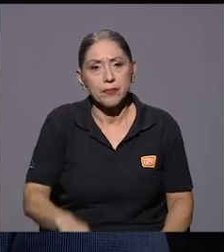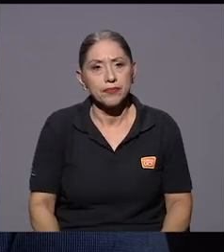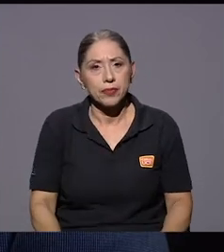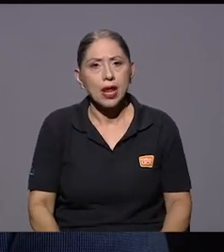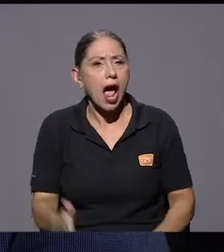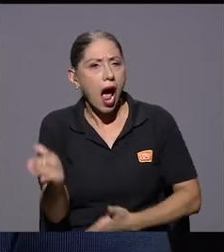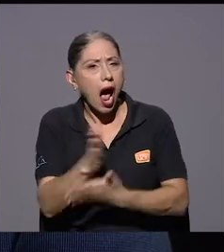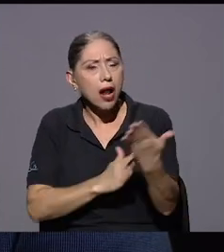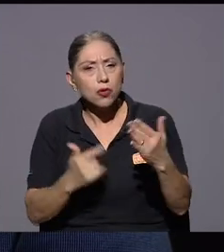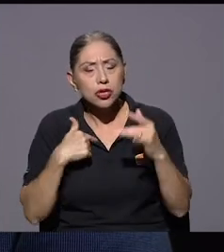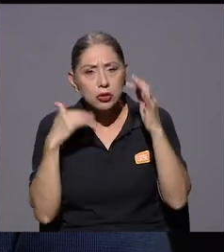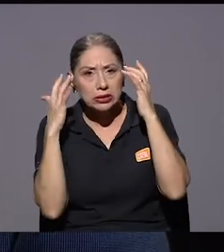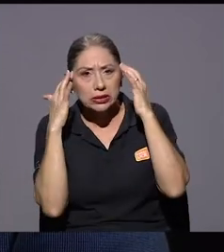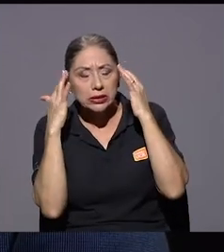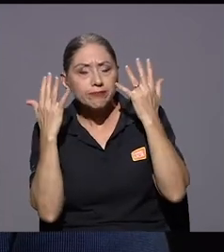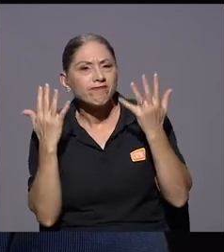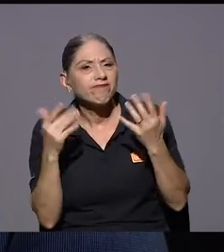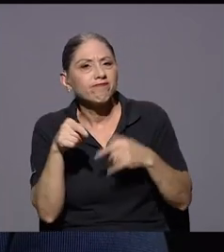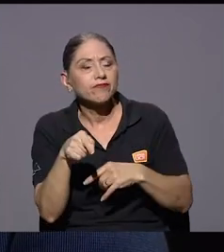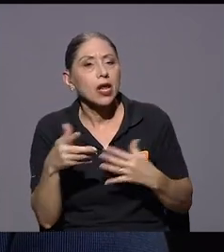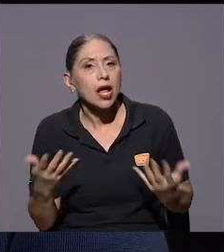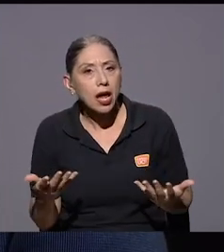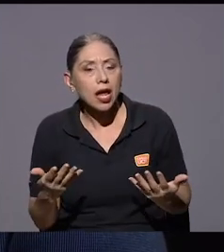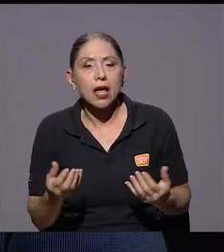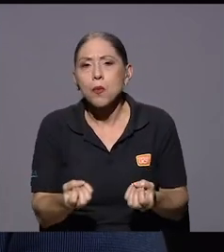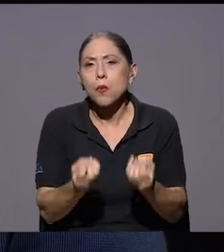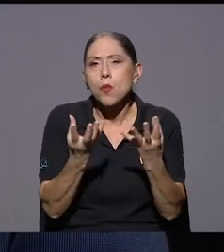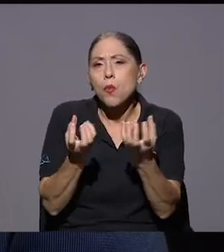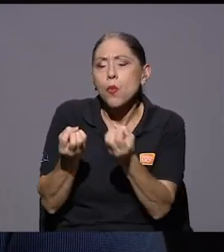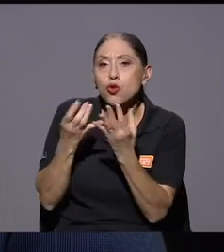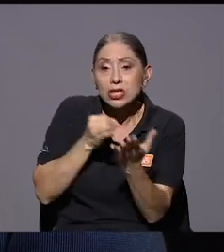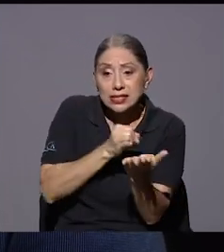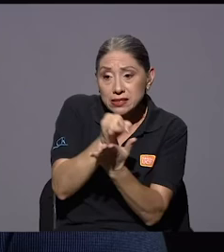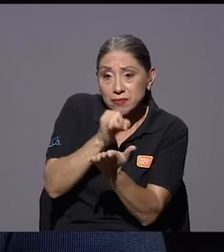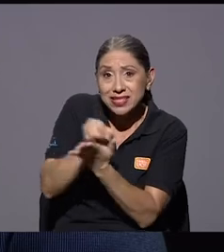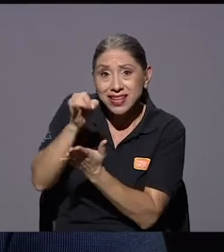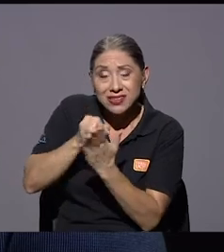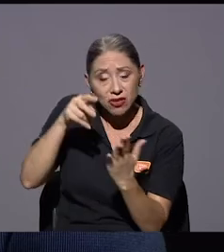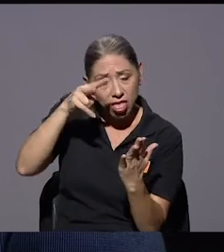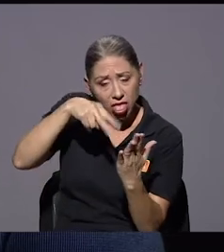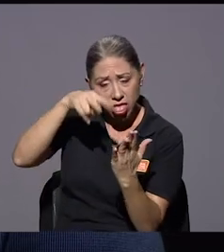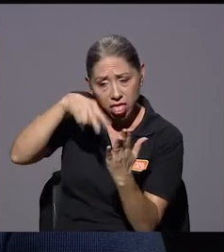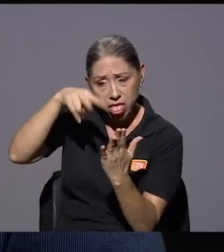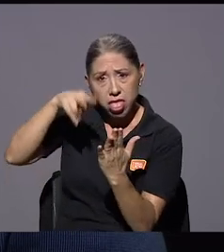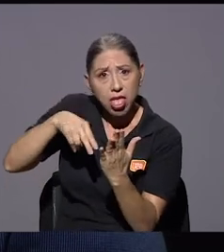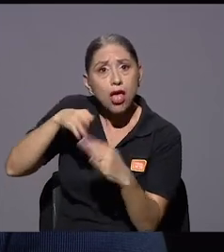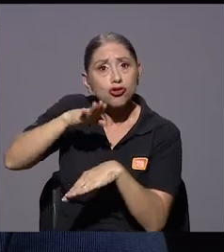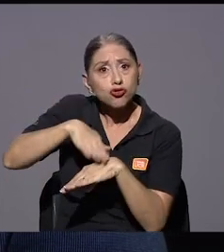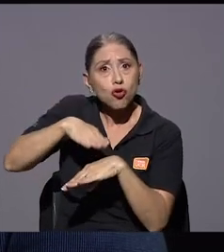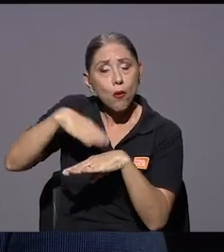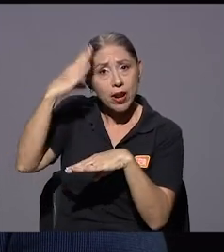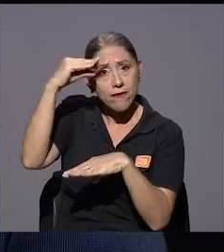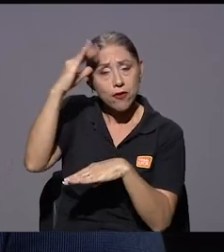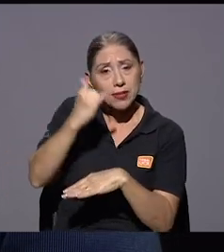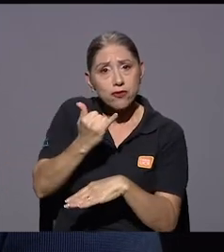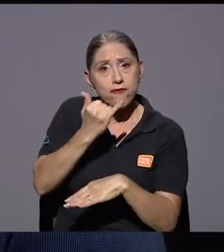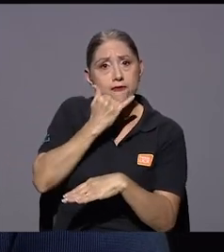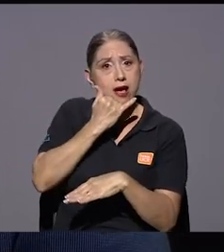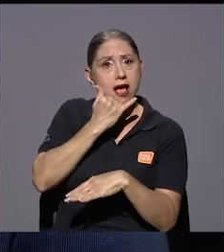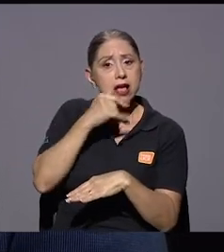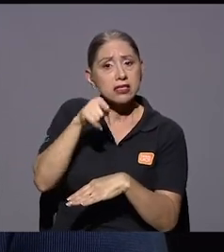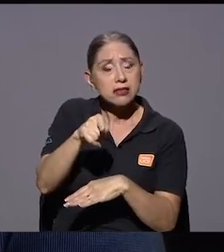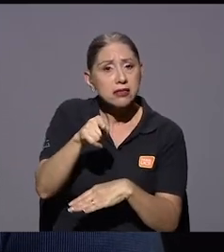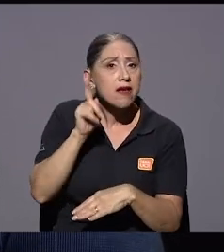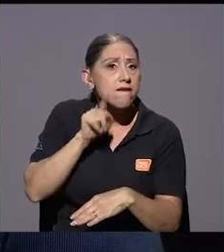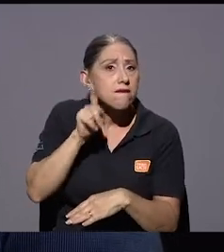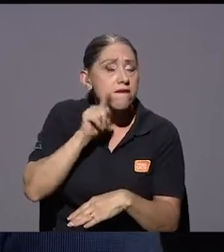cosa de las que me preocupa es que muchísimas de las investigaciones que leemos sobre la desinformación nos hablan